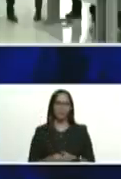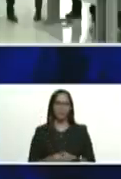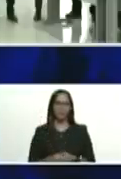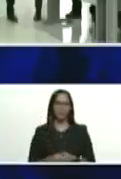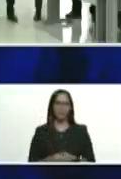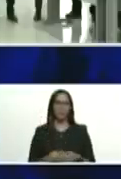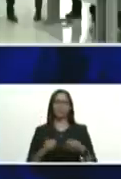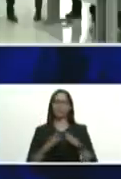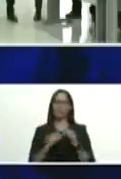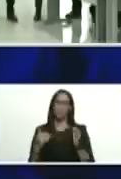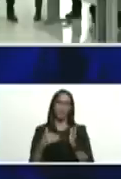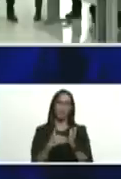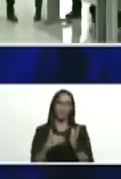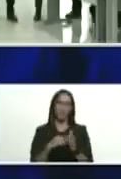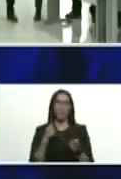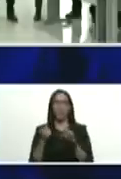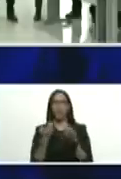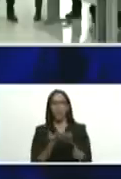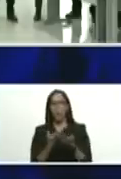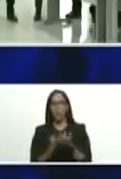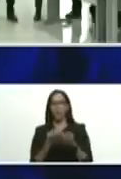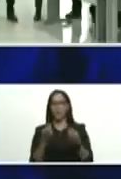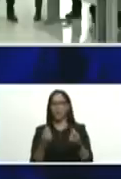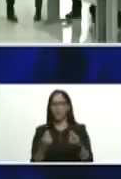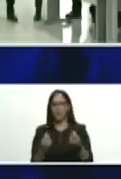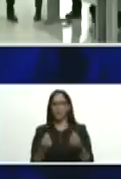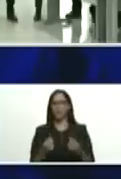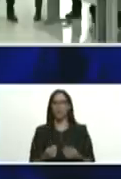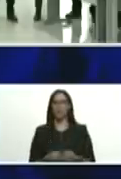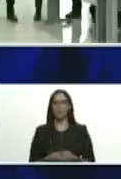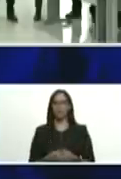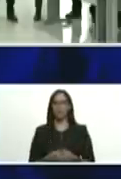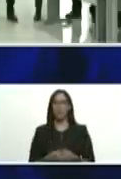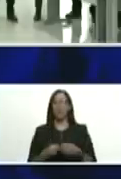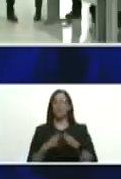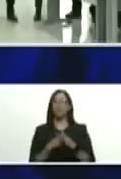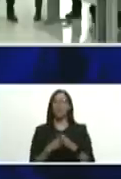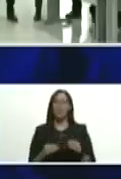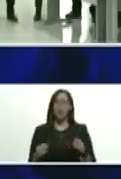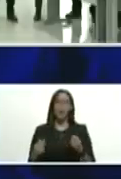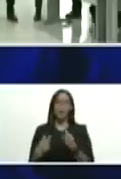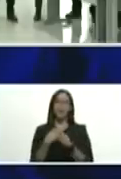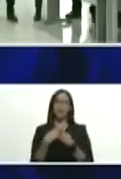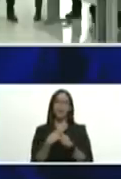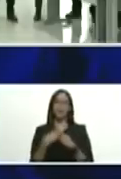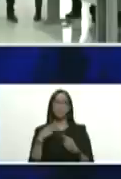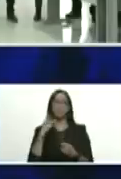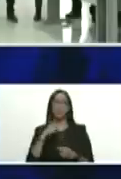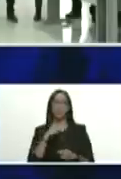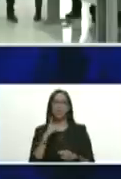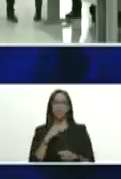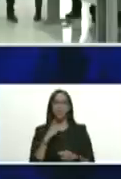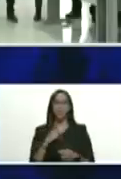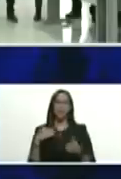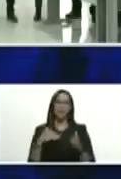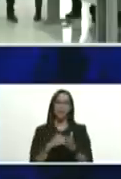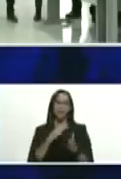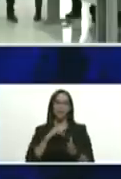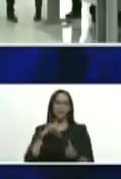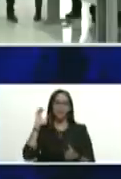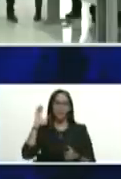Toda la agresión económica, financiera, toda la agresión política contra nuestro